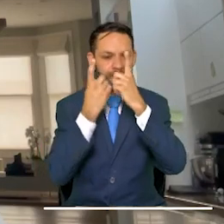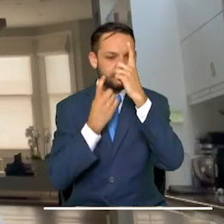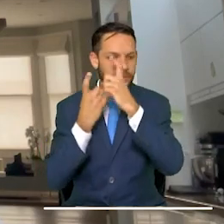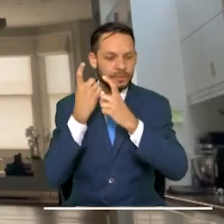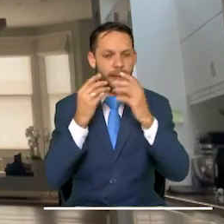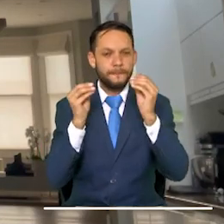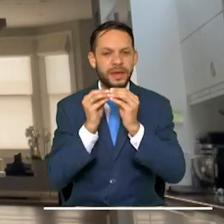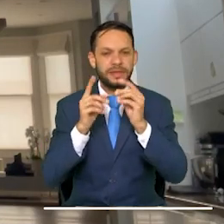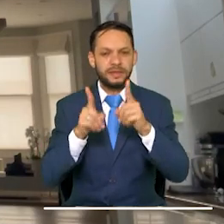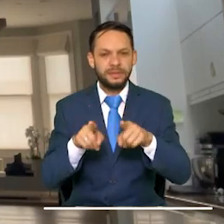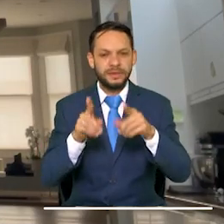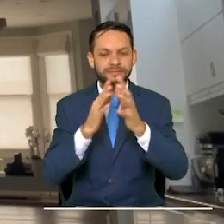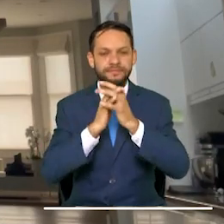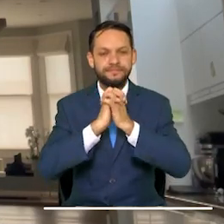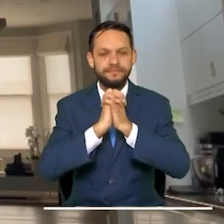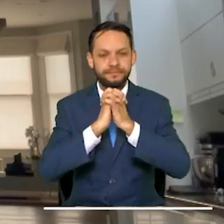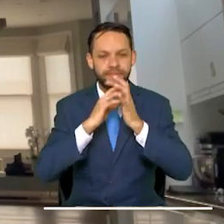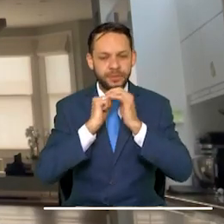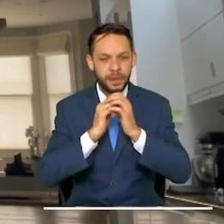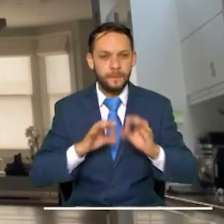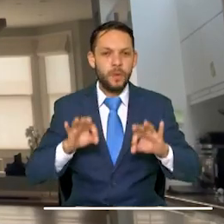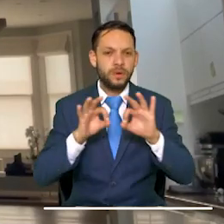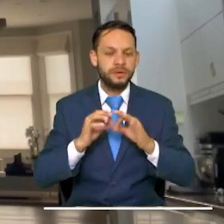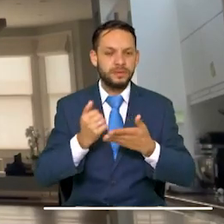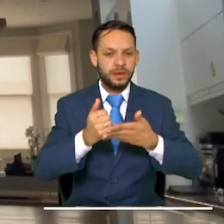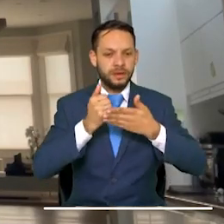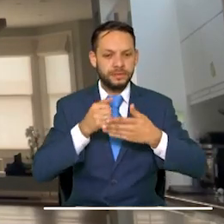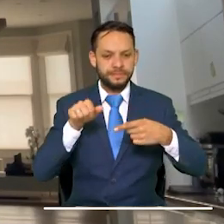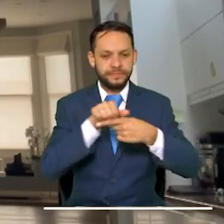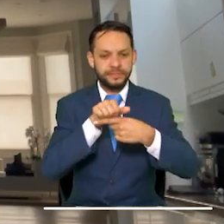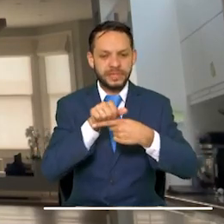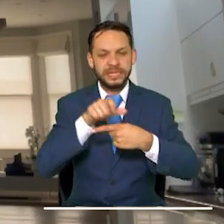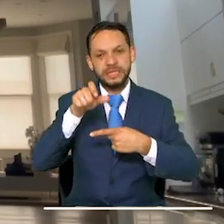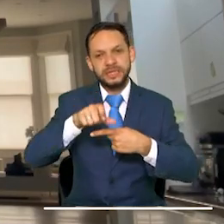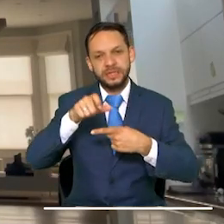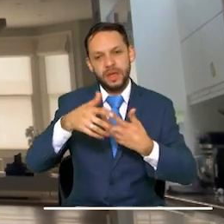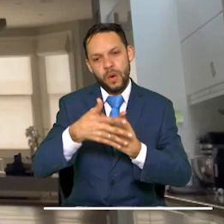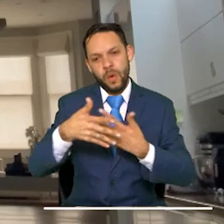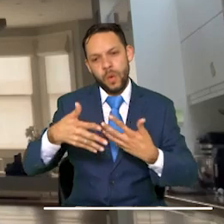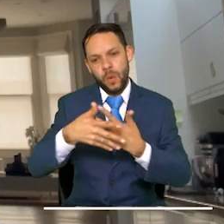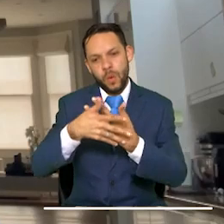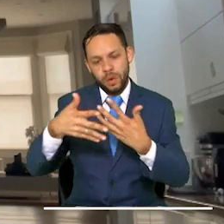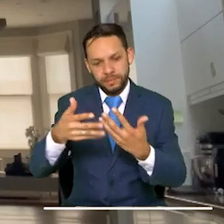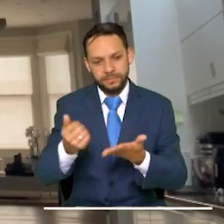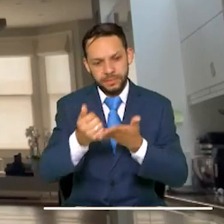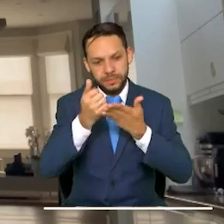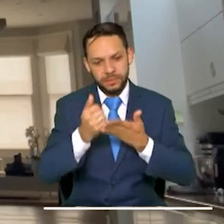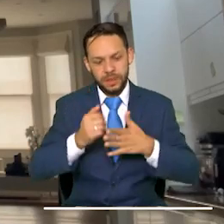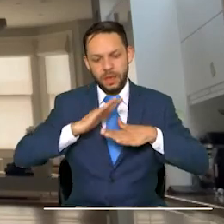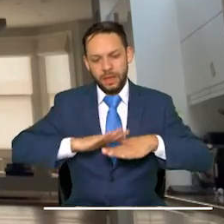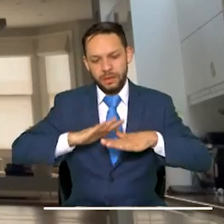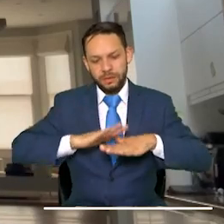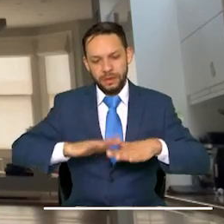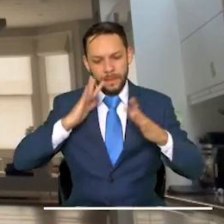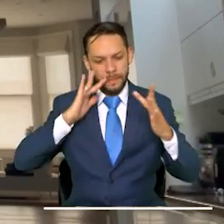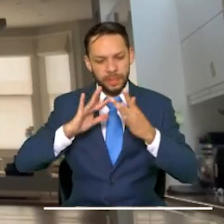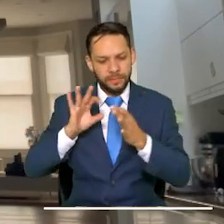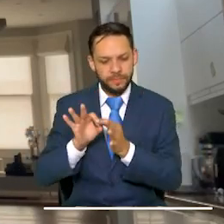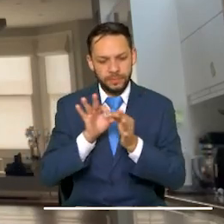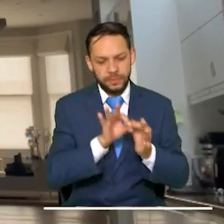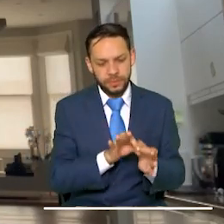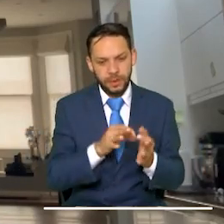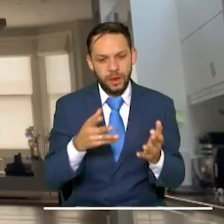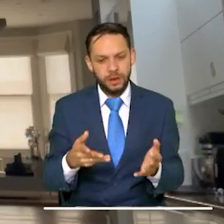oración o como le quieran llamar, es algo que todos necesitamos y que nos hace mucho bien, porque nos estamos dando